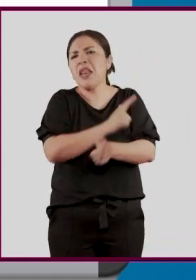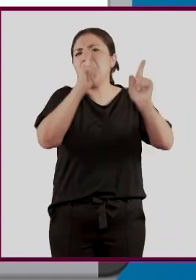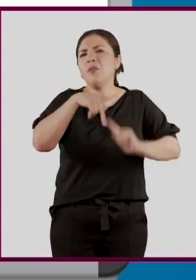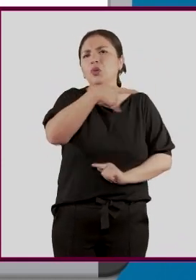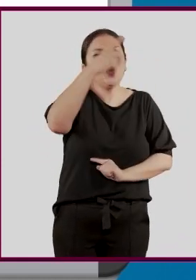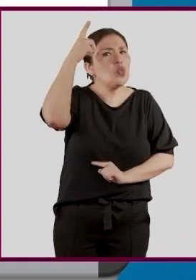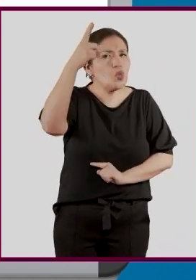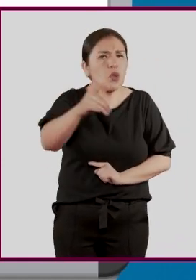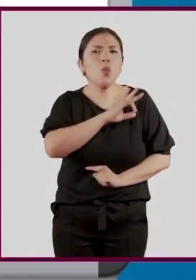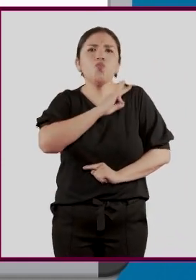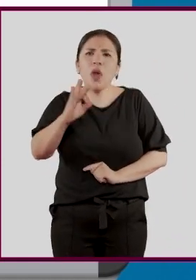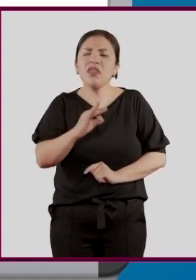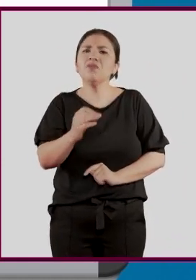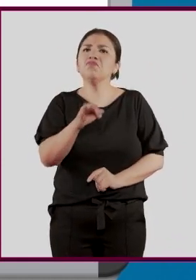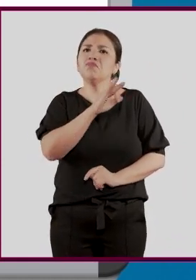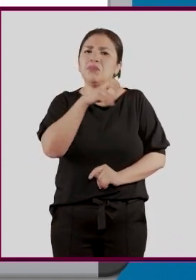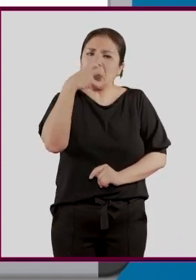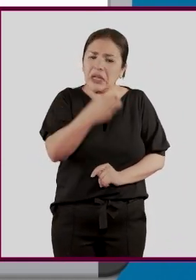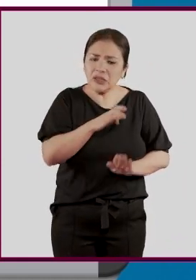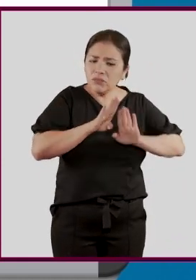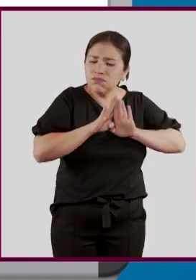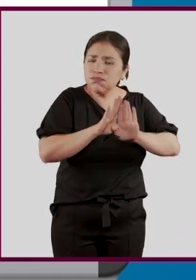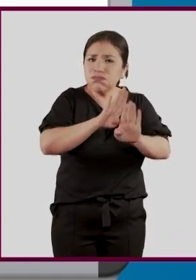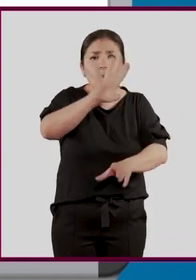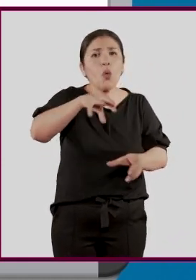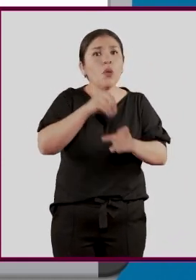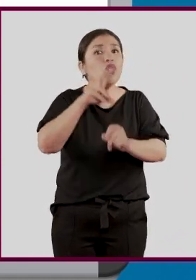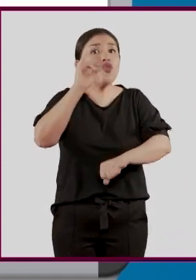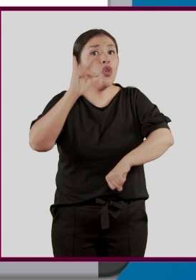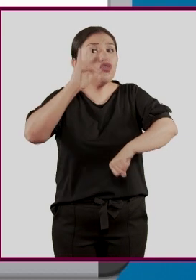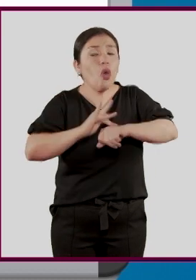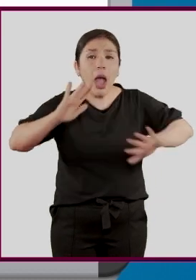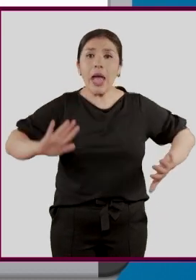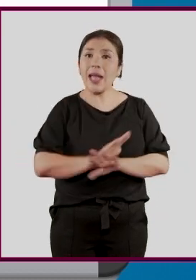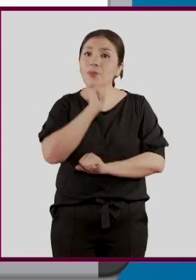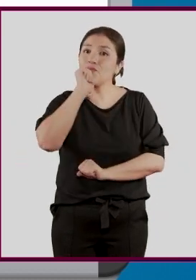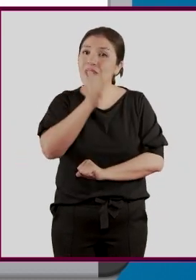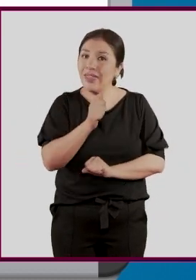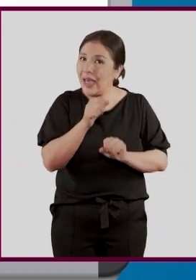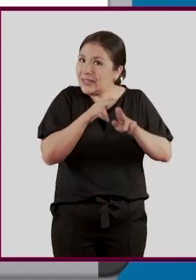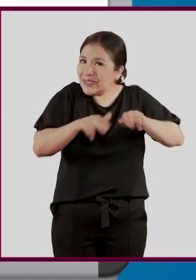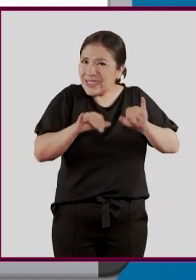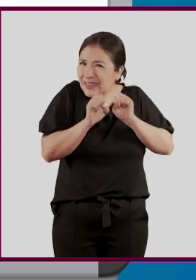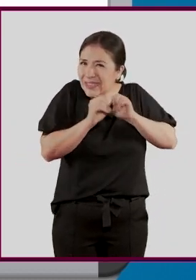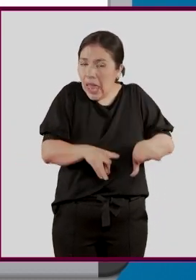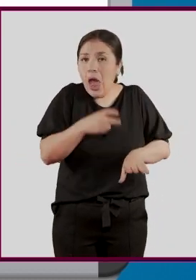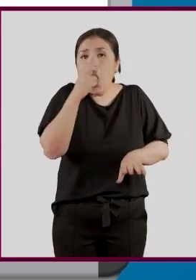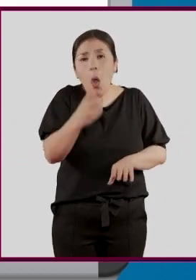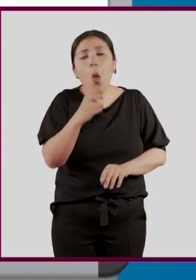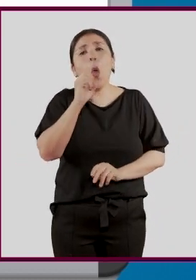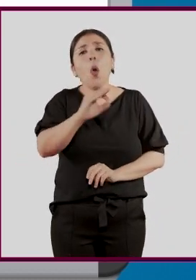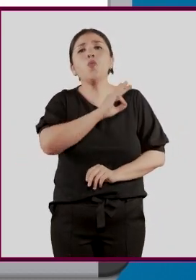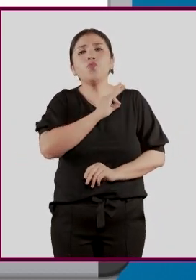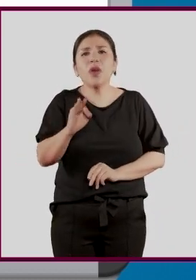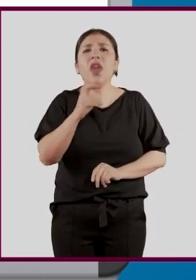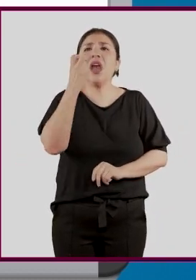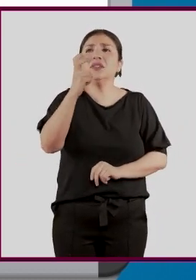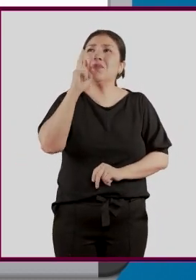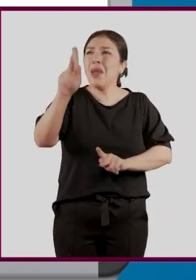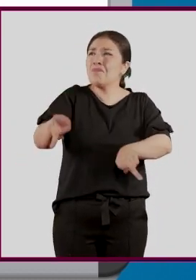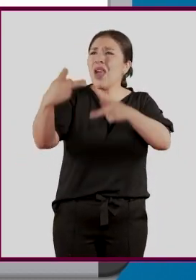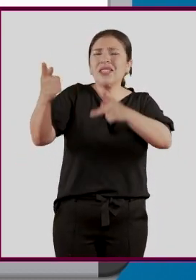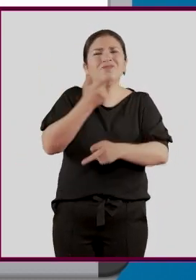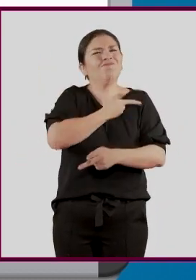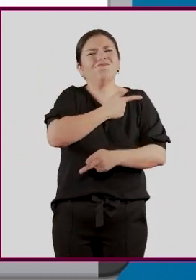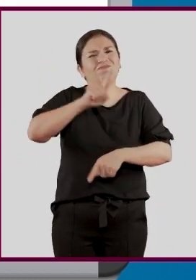obra con libertad. Puede exigir que la obra se mantenga íntegra y sin modificaciones. Puede exigir que se retire su